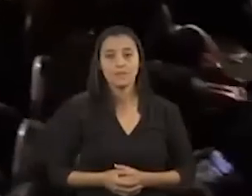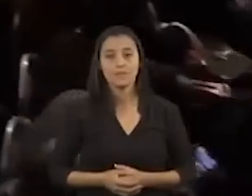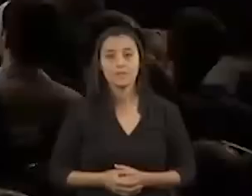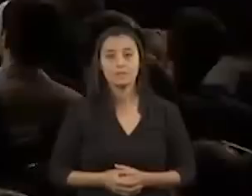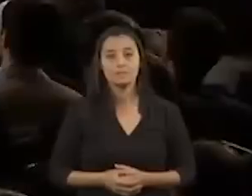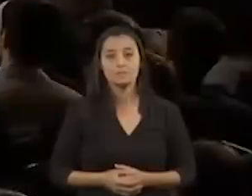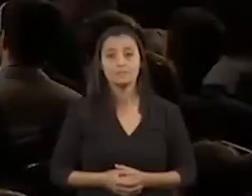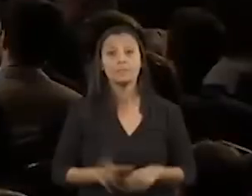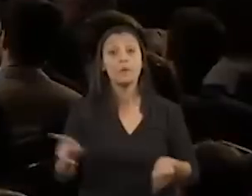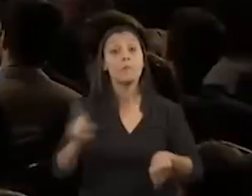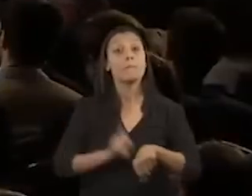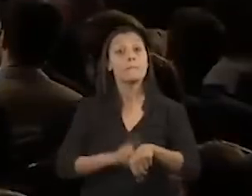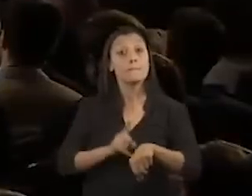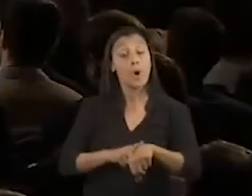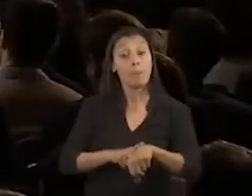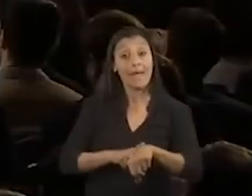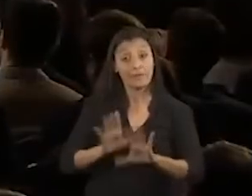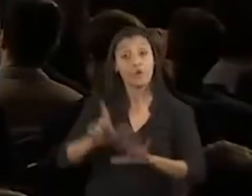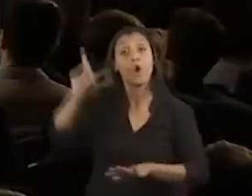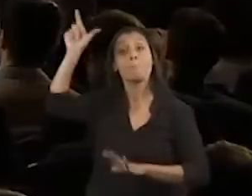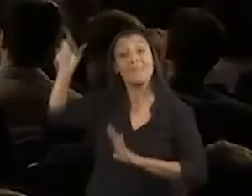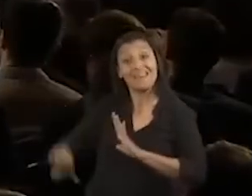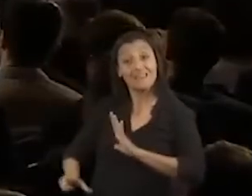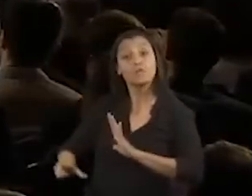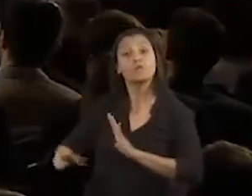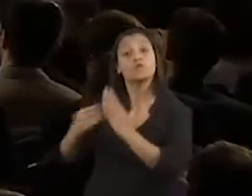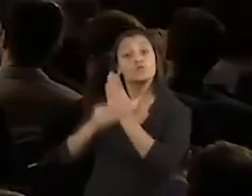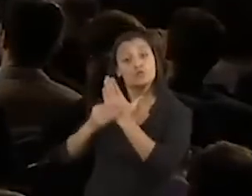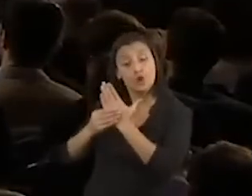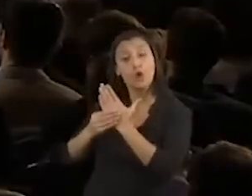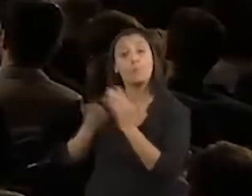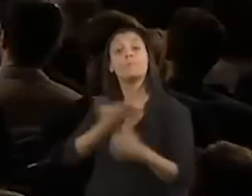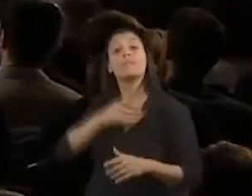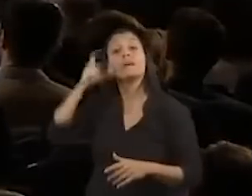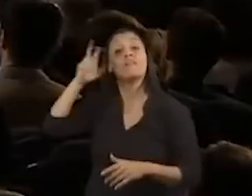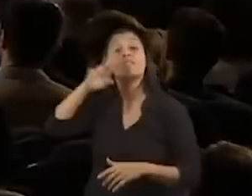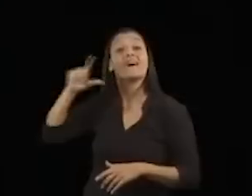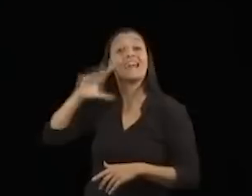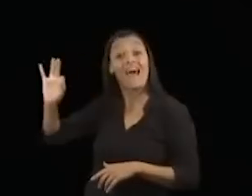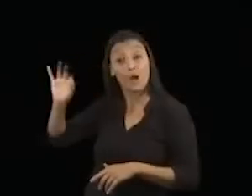Y en ese momento el ministro de Infraestructura, Guillermo Ferraro.